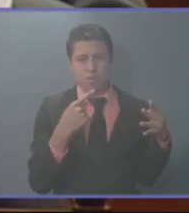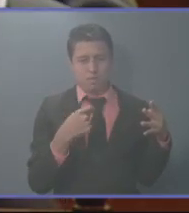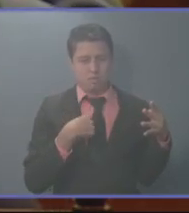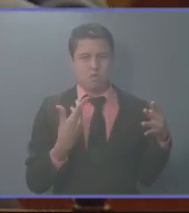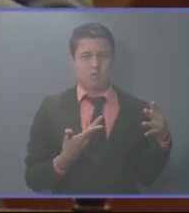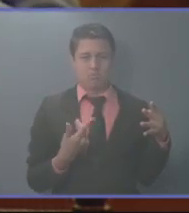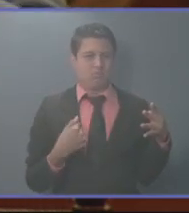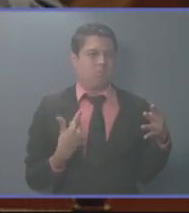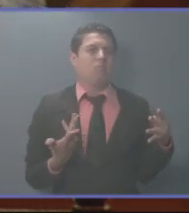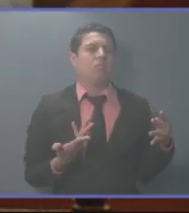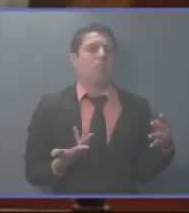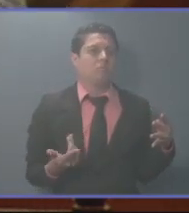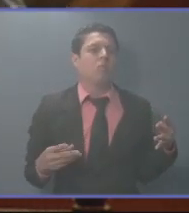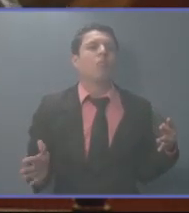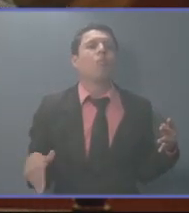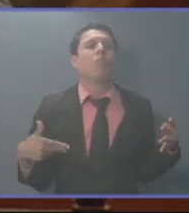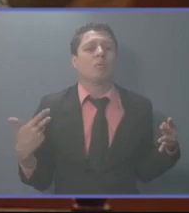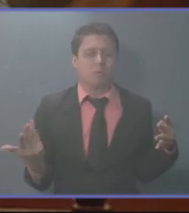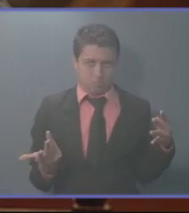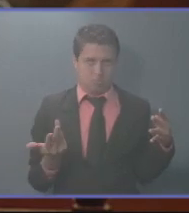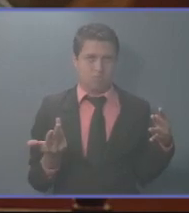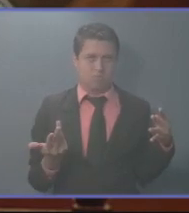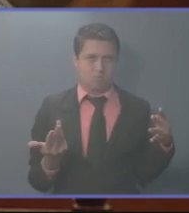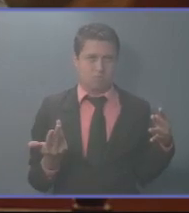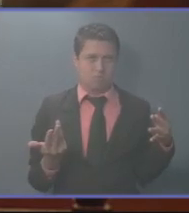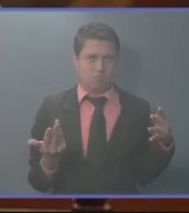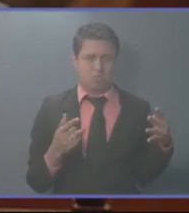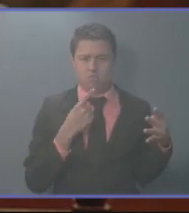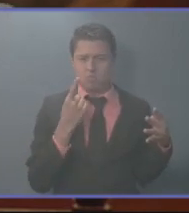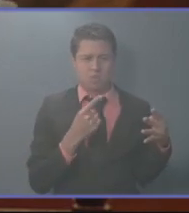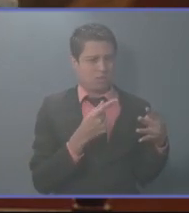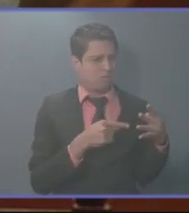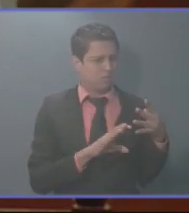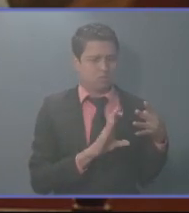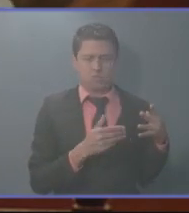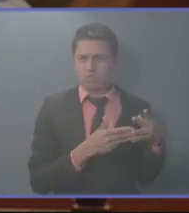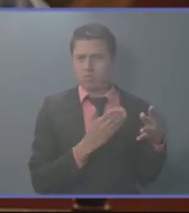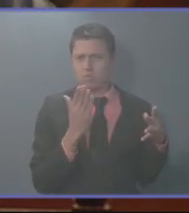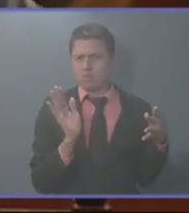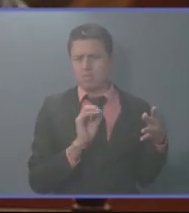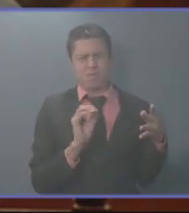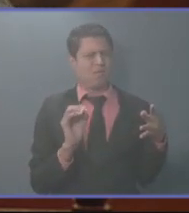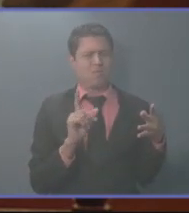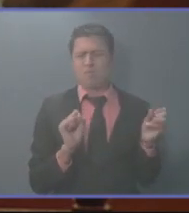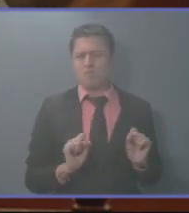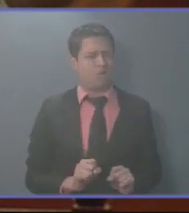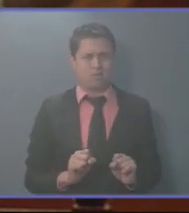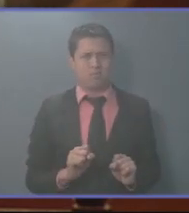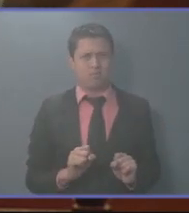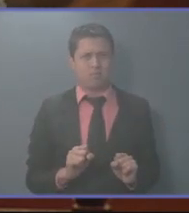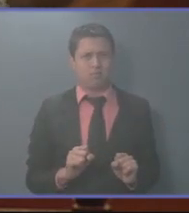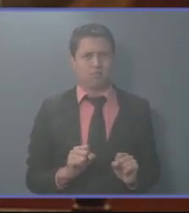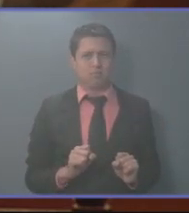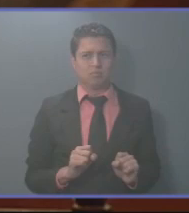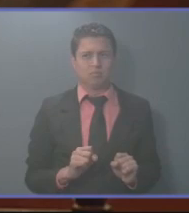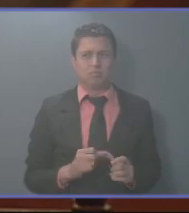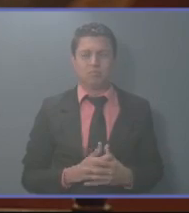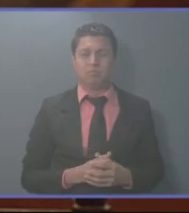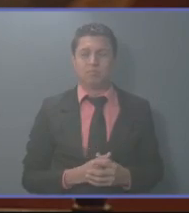órdenes jamás deben de transgredir las disposiciones legales